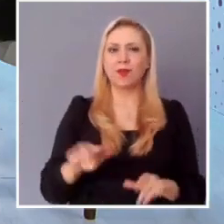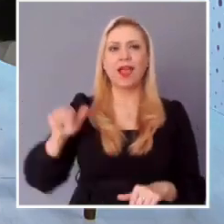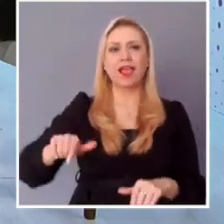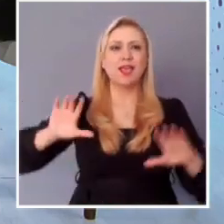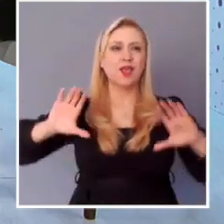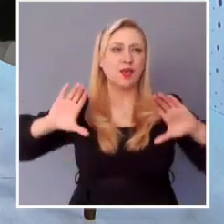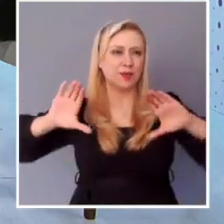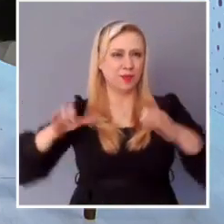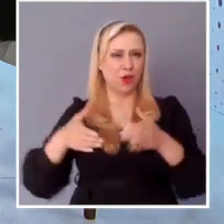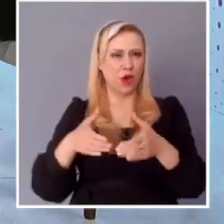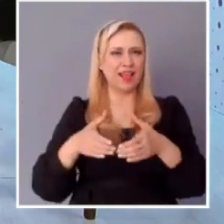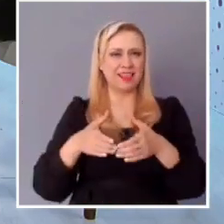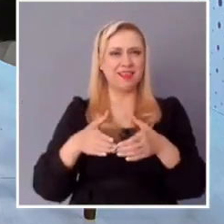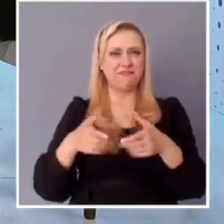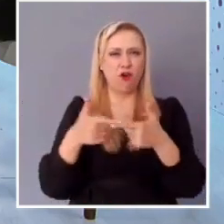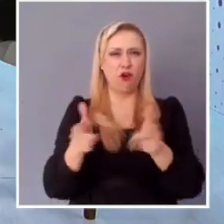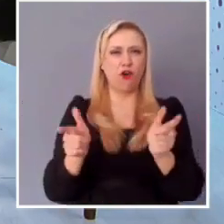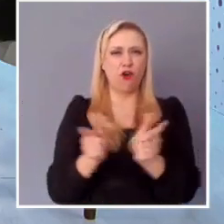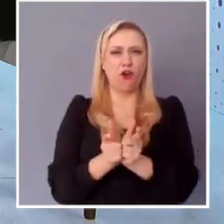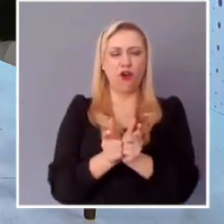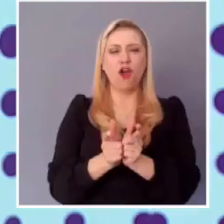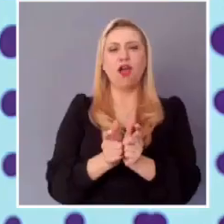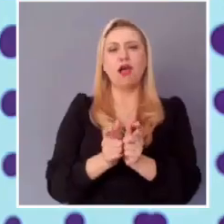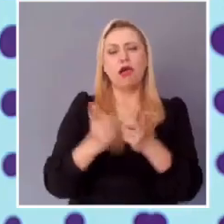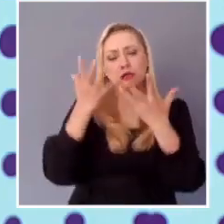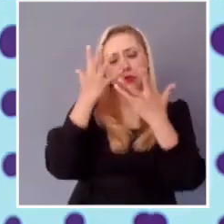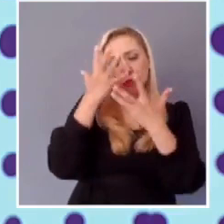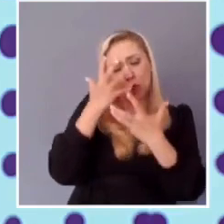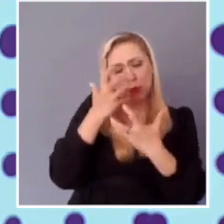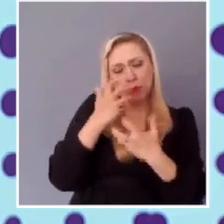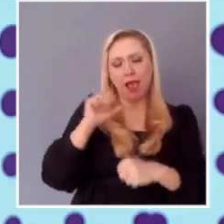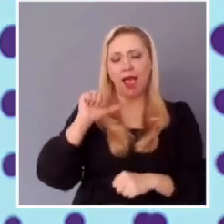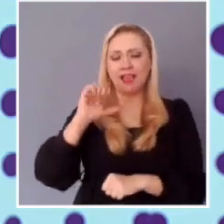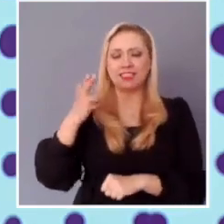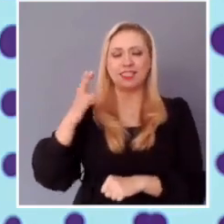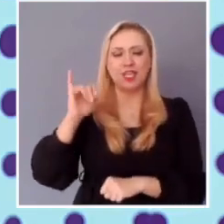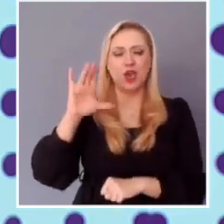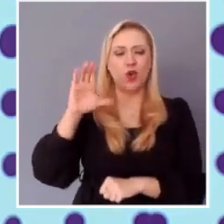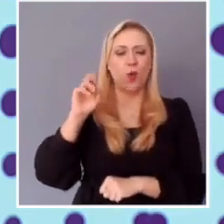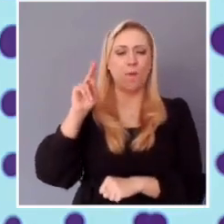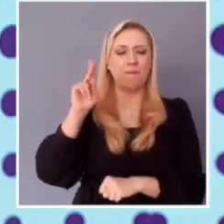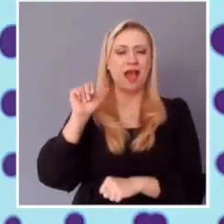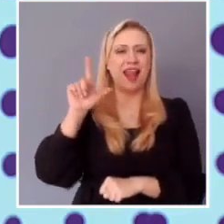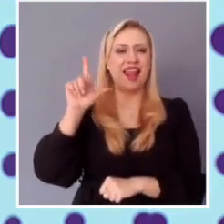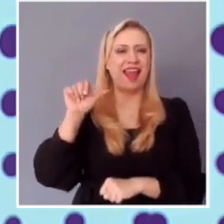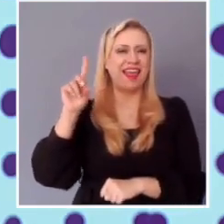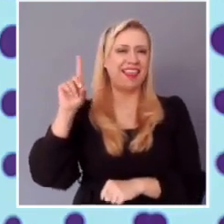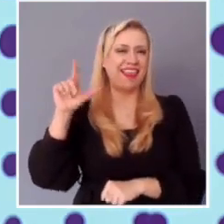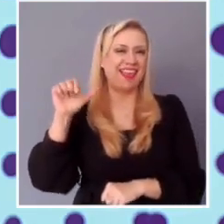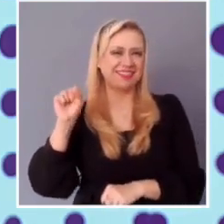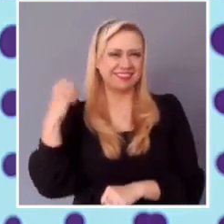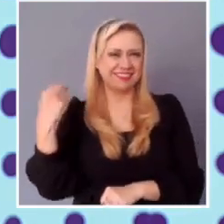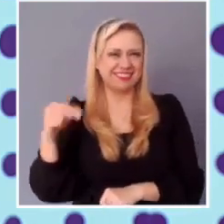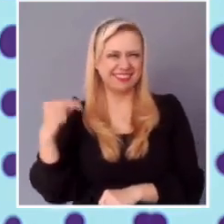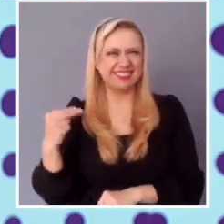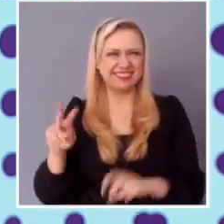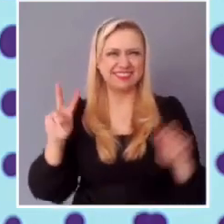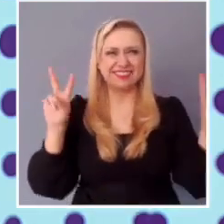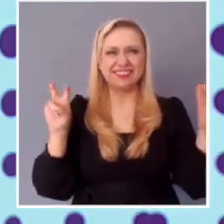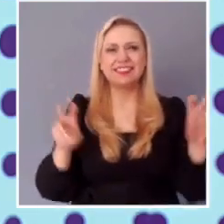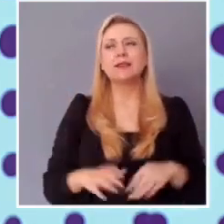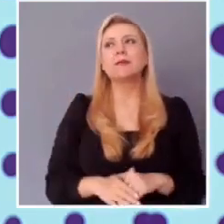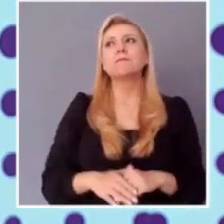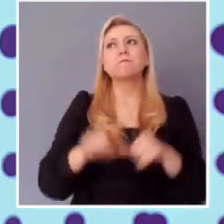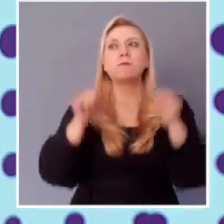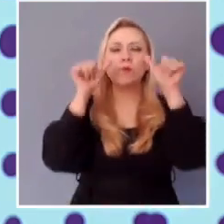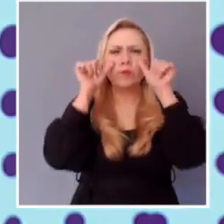salud integral, donde claro está la parte psicológica, la parte psiquiátrica y algunas otras especialidades. Y una de las principales cosas